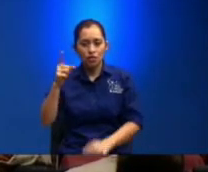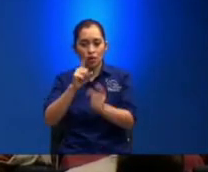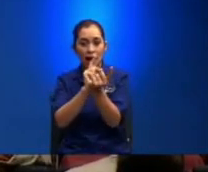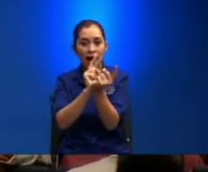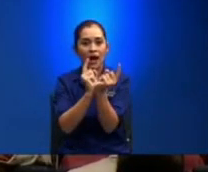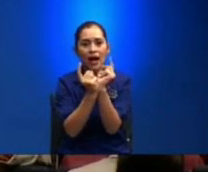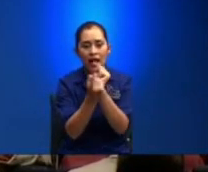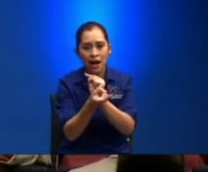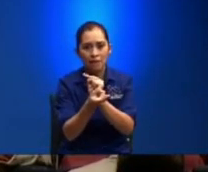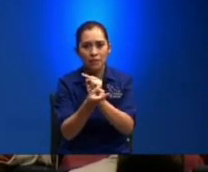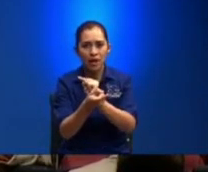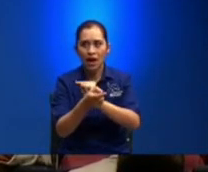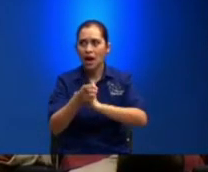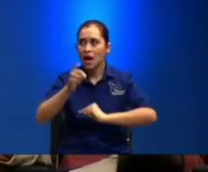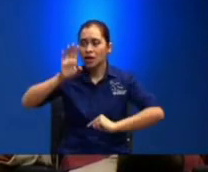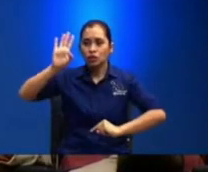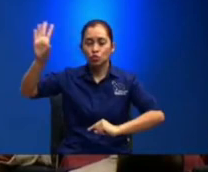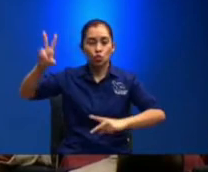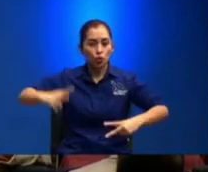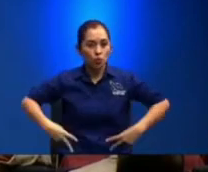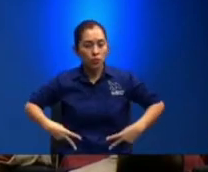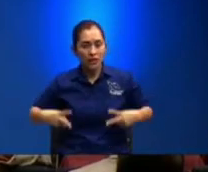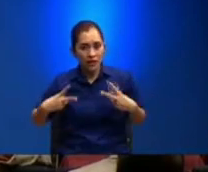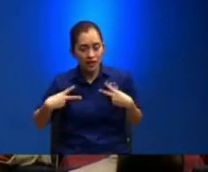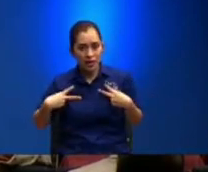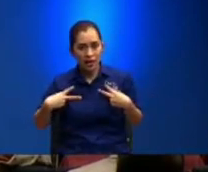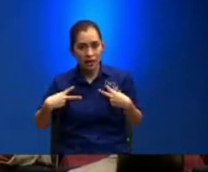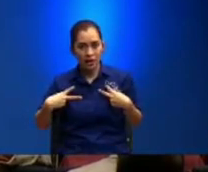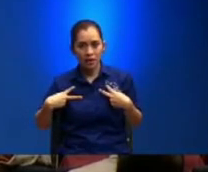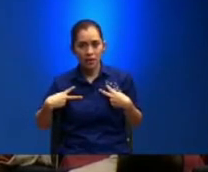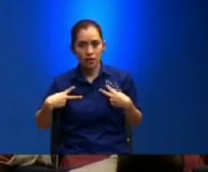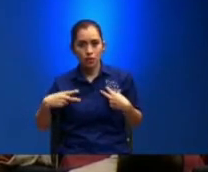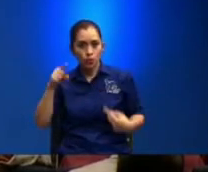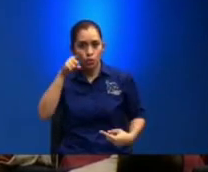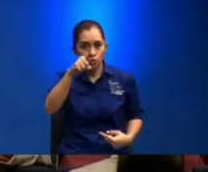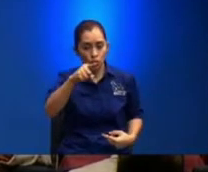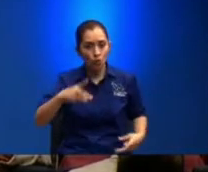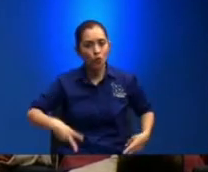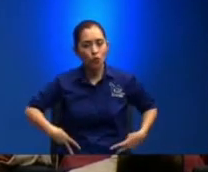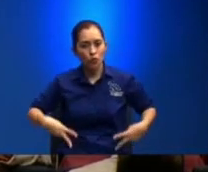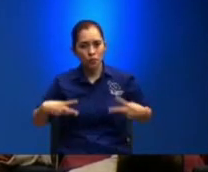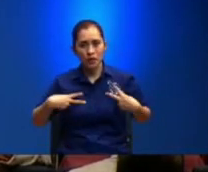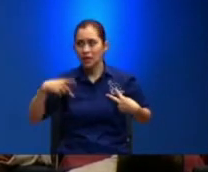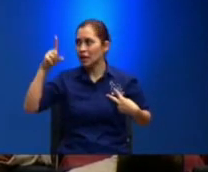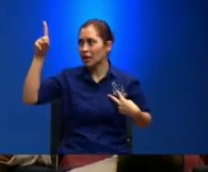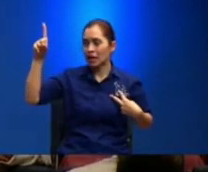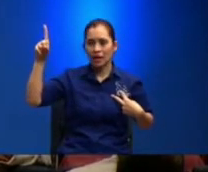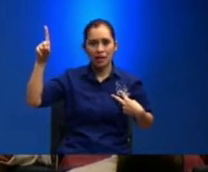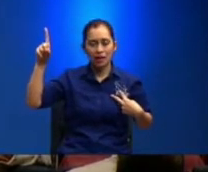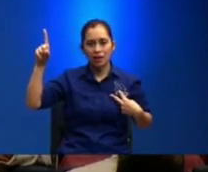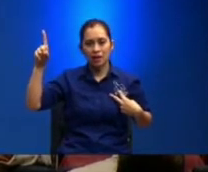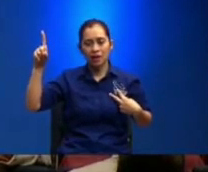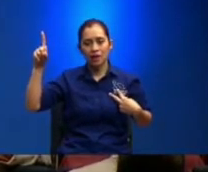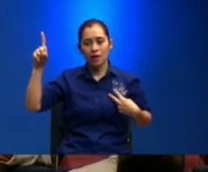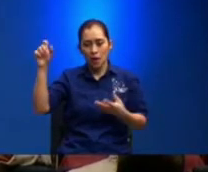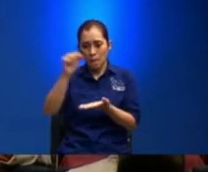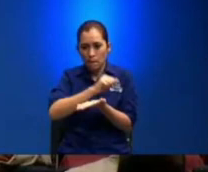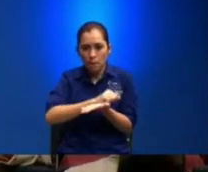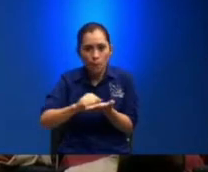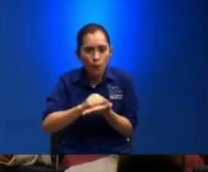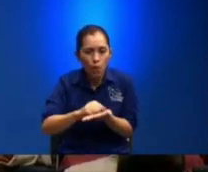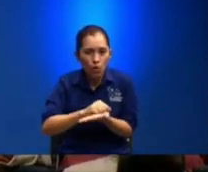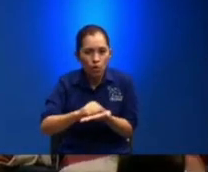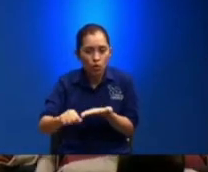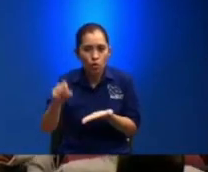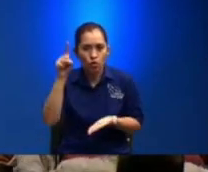a nosotros no nos cubrieron nuestros pecados a nosotros nos borraron nuestros pecados la